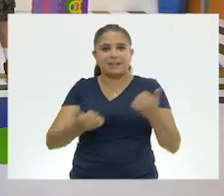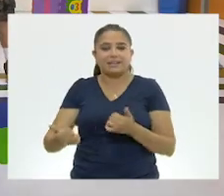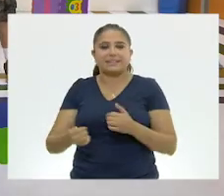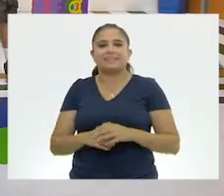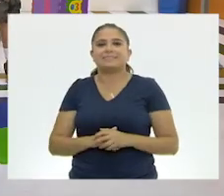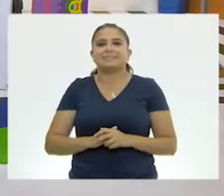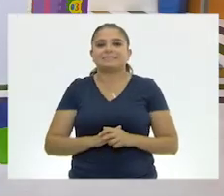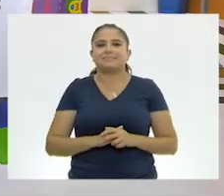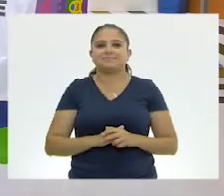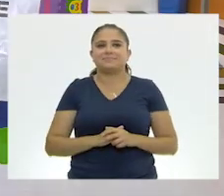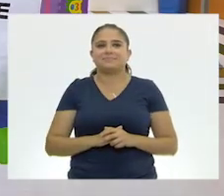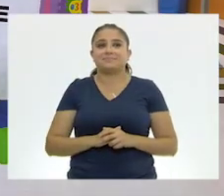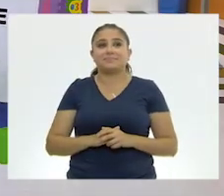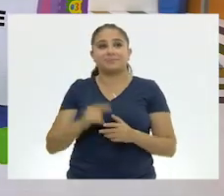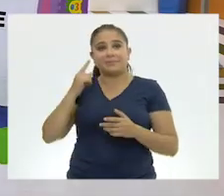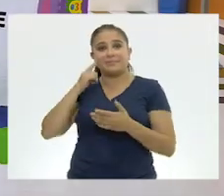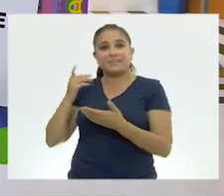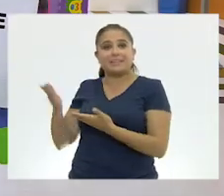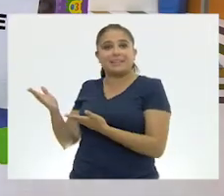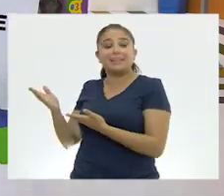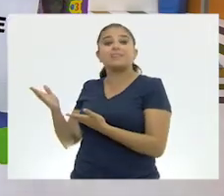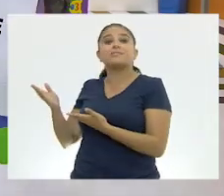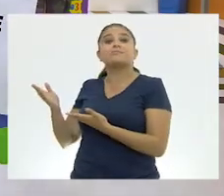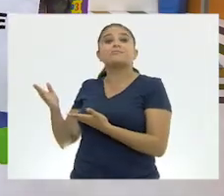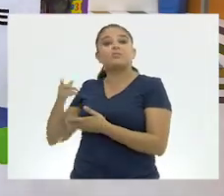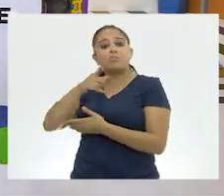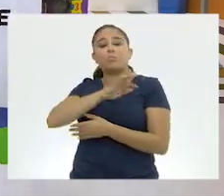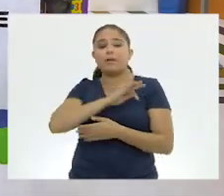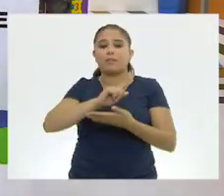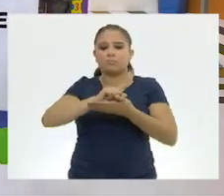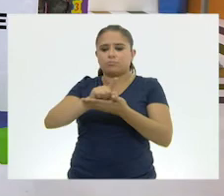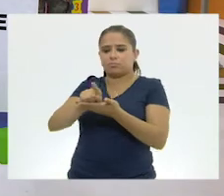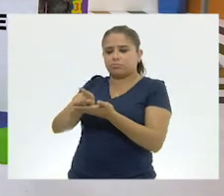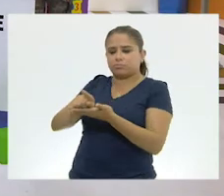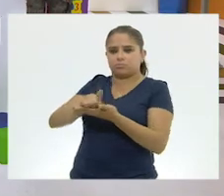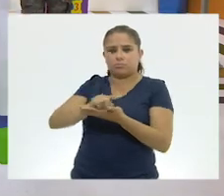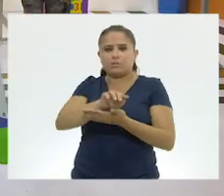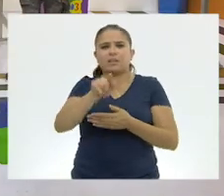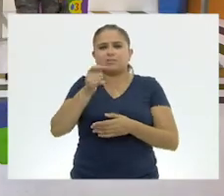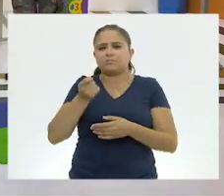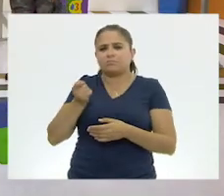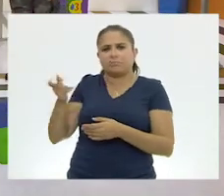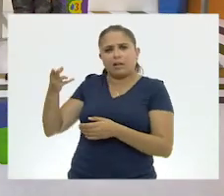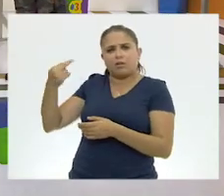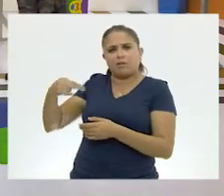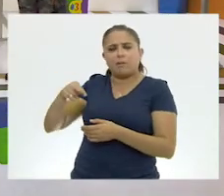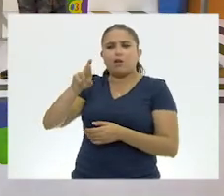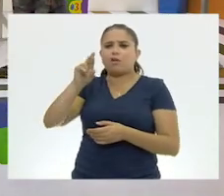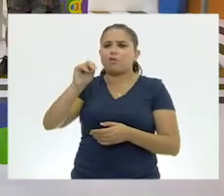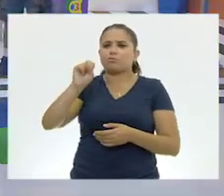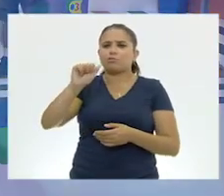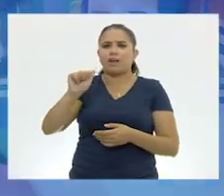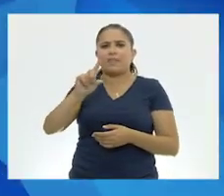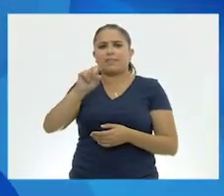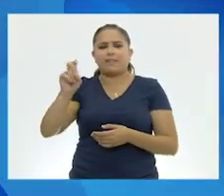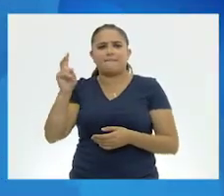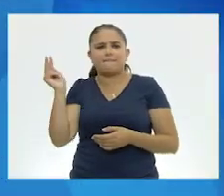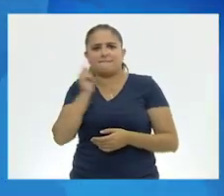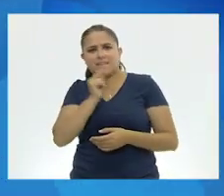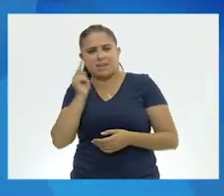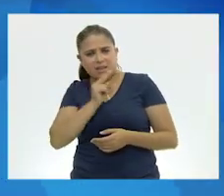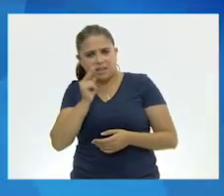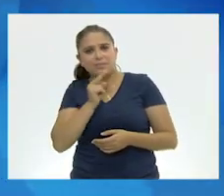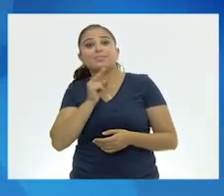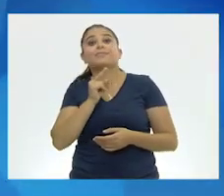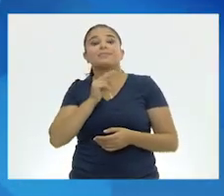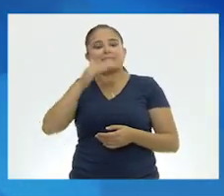Miren. ¡Wow! ¿Qué tal? Es para que puedan orientarse, una rosa de los vientos. ¡Excelente! La